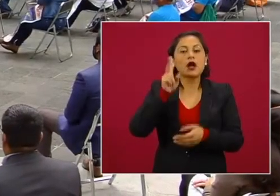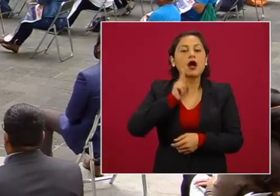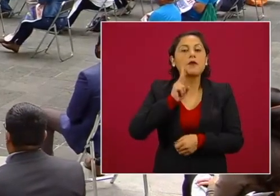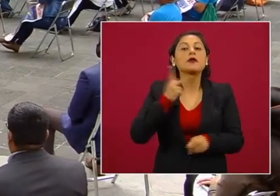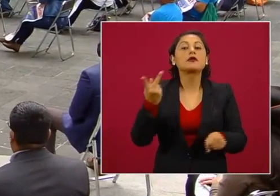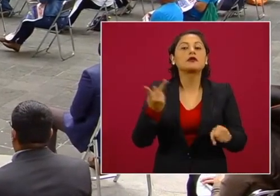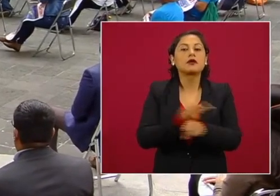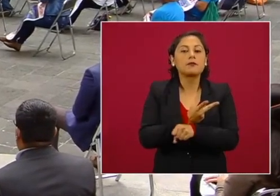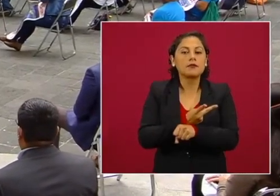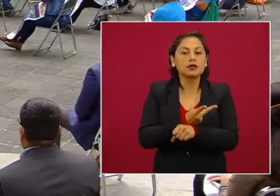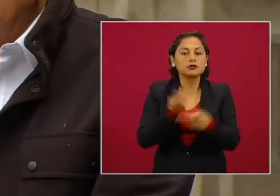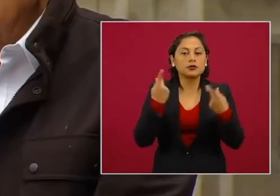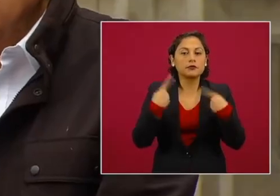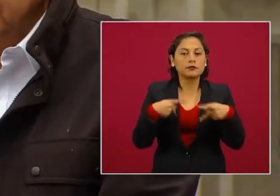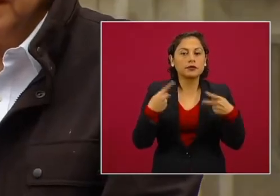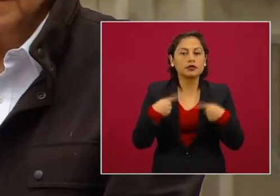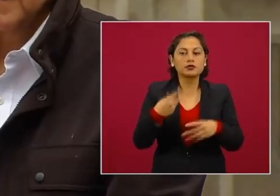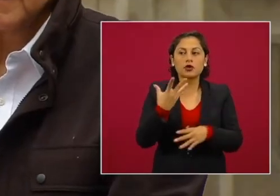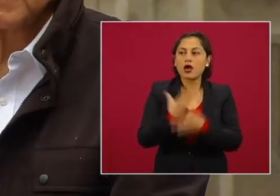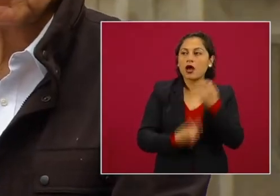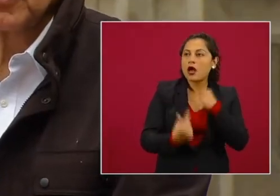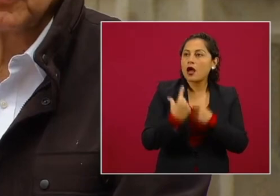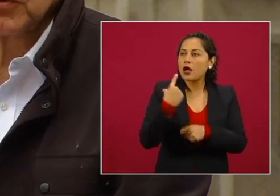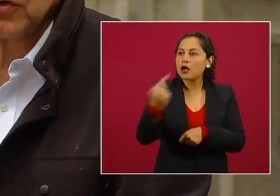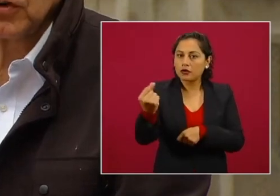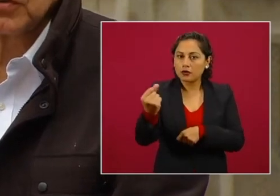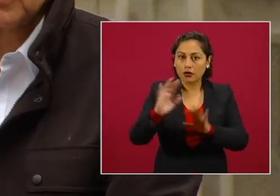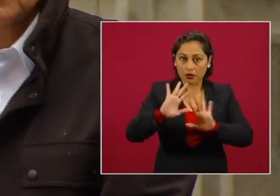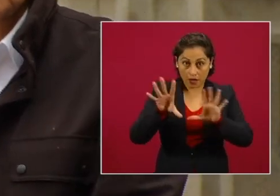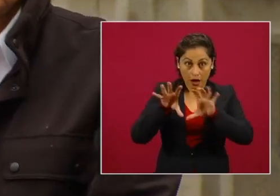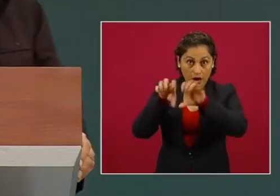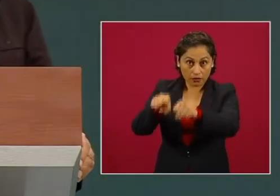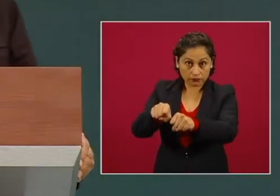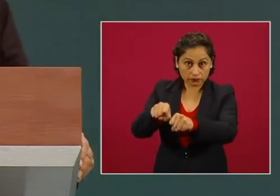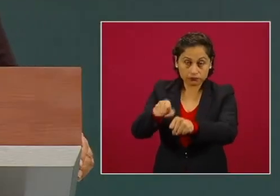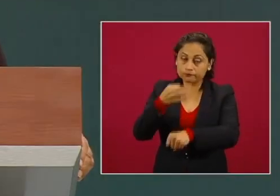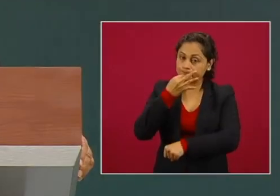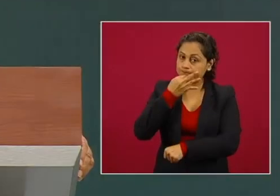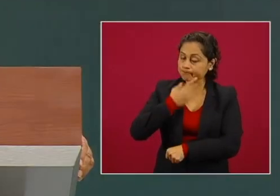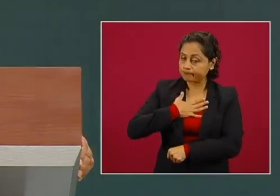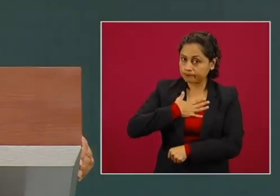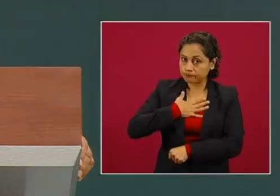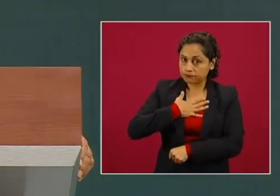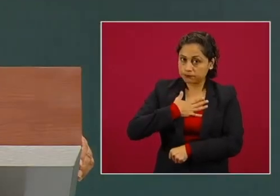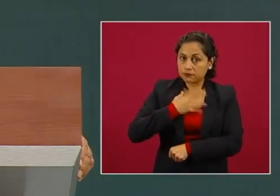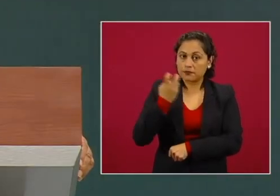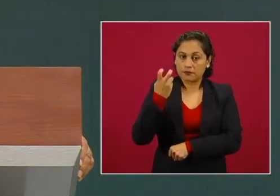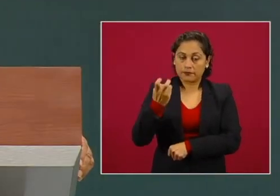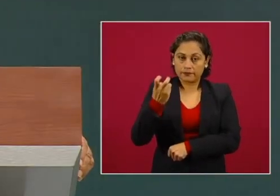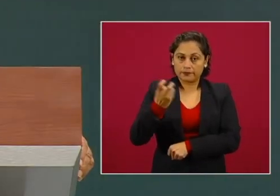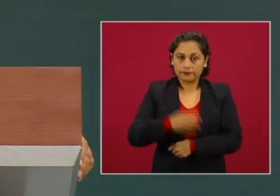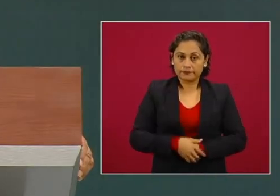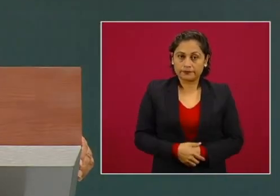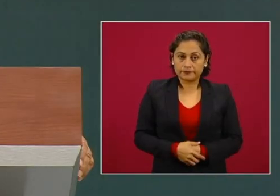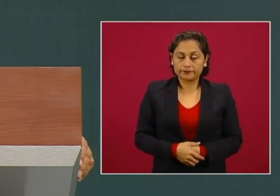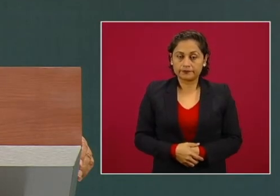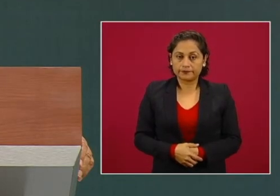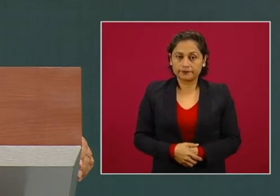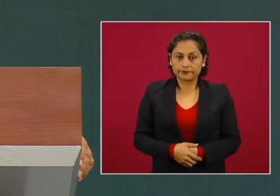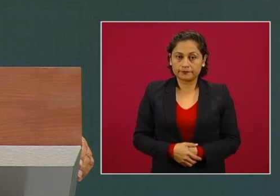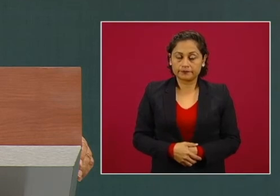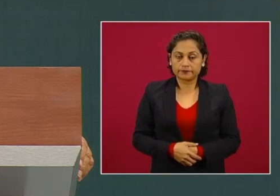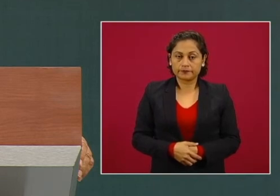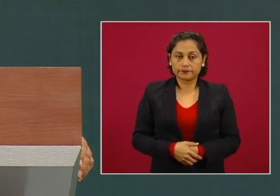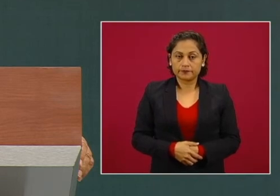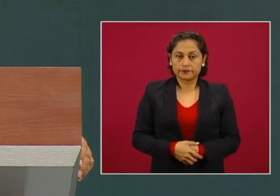los que están prófugos y que tienen que ver sobre